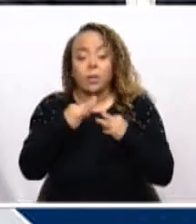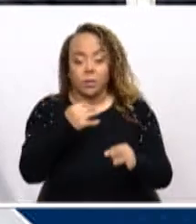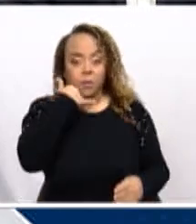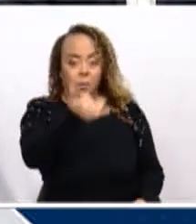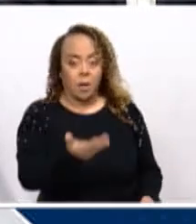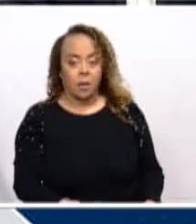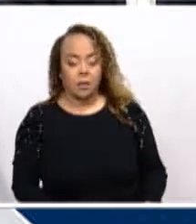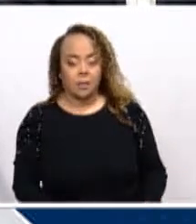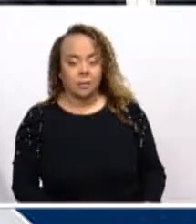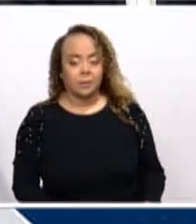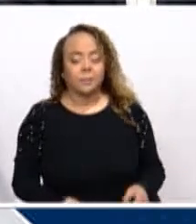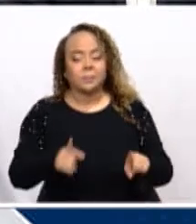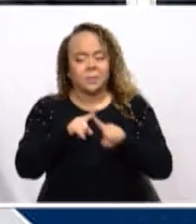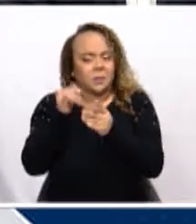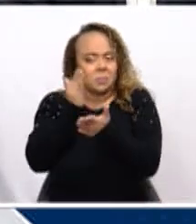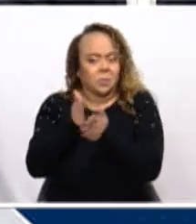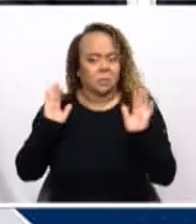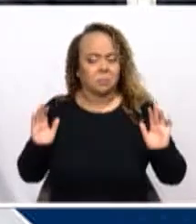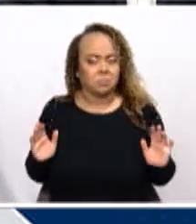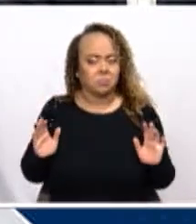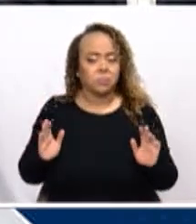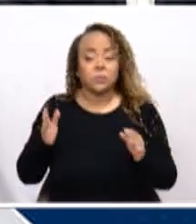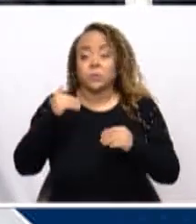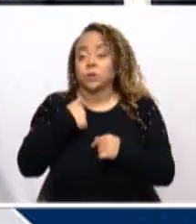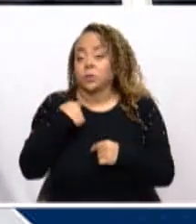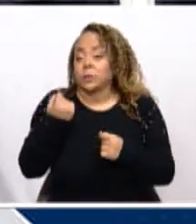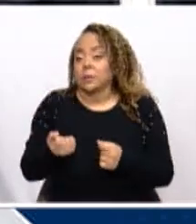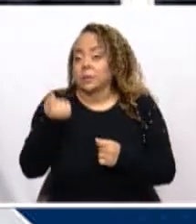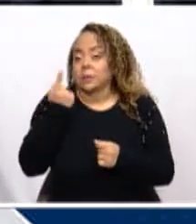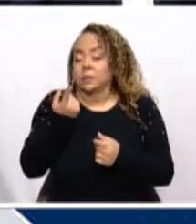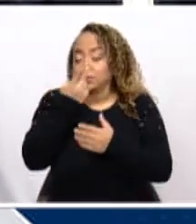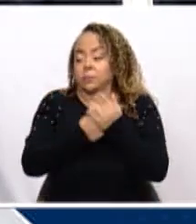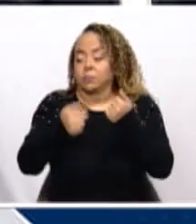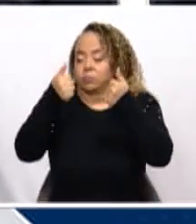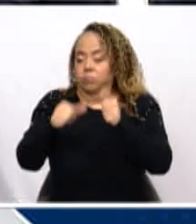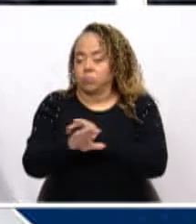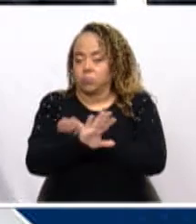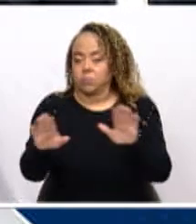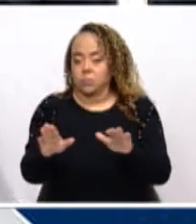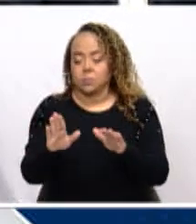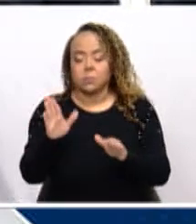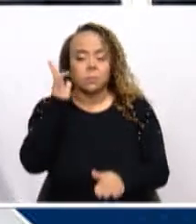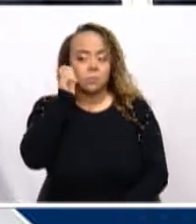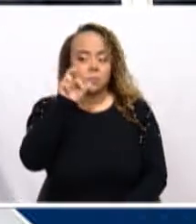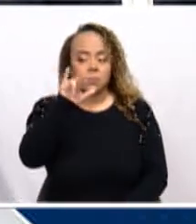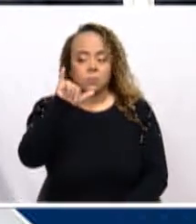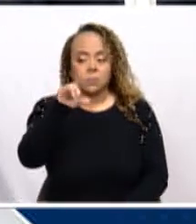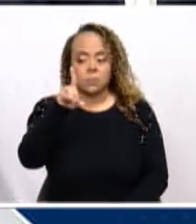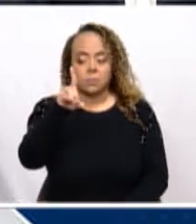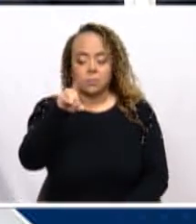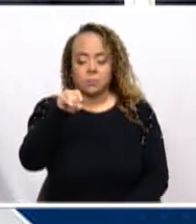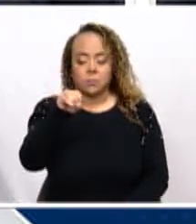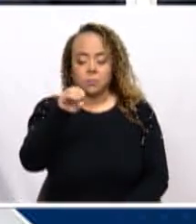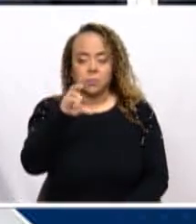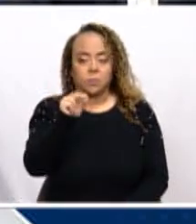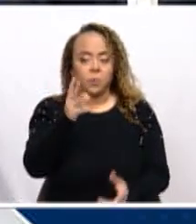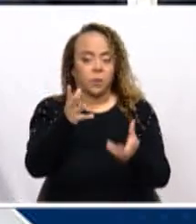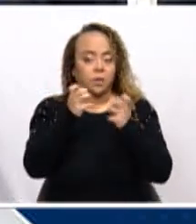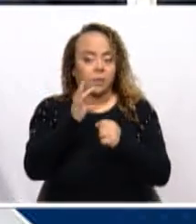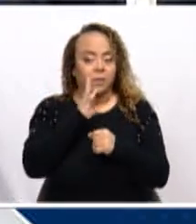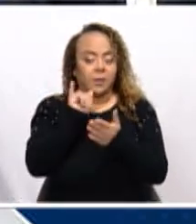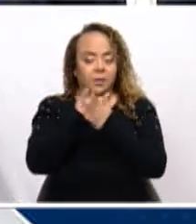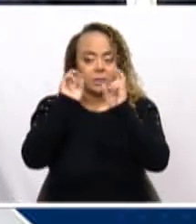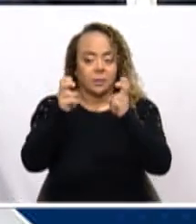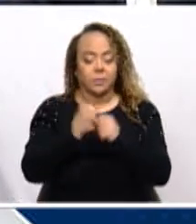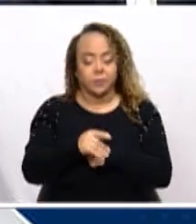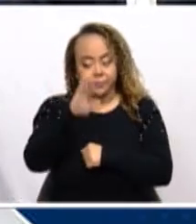pero como que ahí quedó a lo que yo le interpreto a las dos partes ahí quedó habría que escuchar a Don Ricardo con Ricardo no quiere volver a hablar de este tema yo no se lo respeta